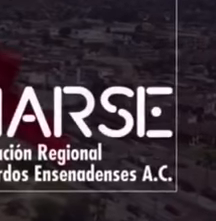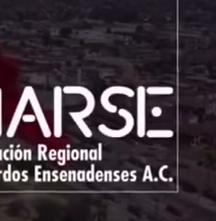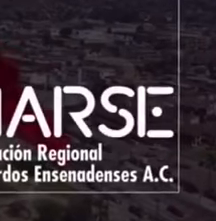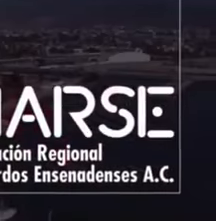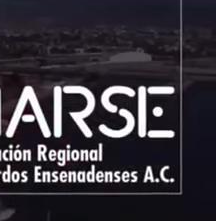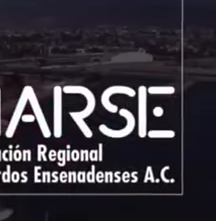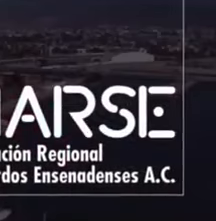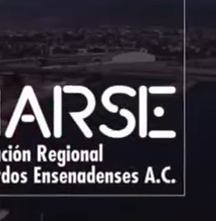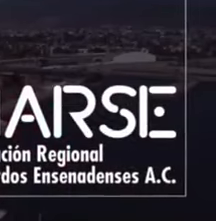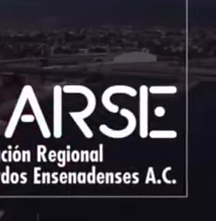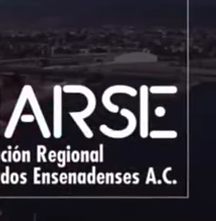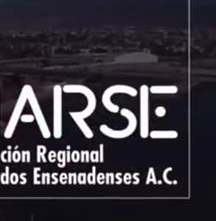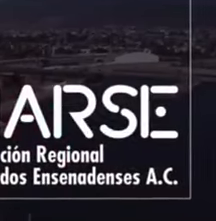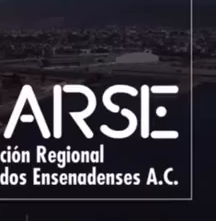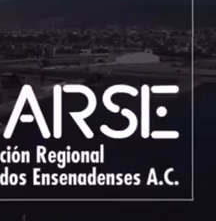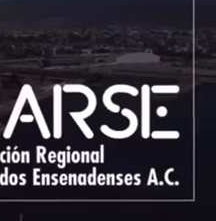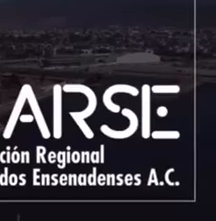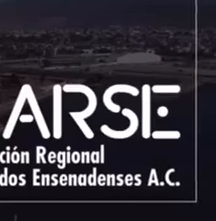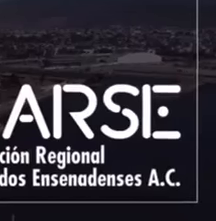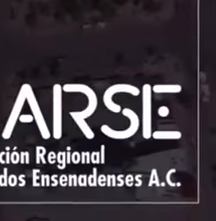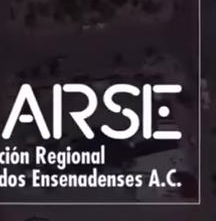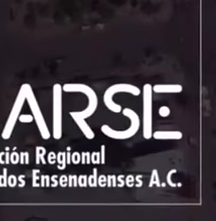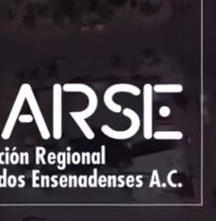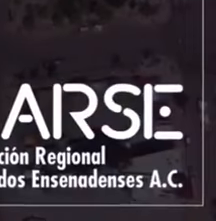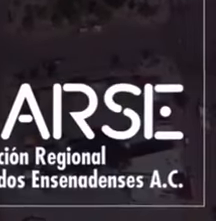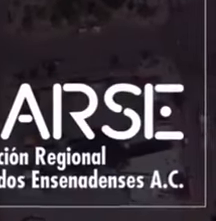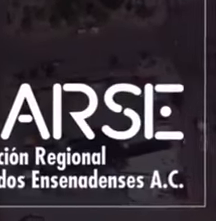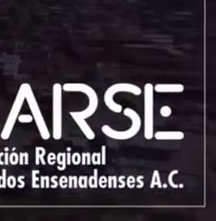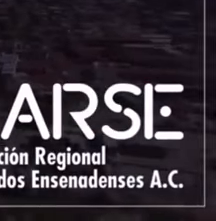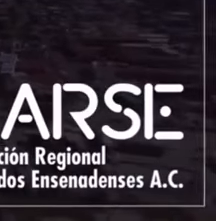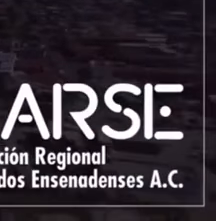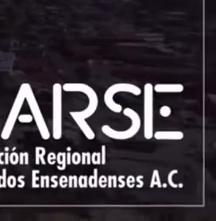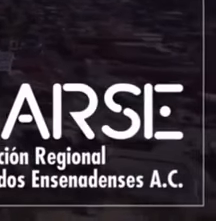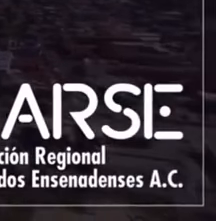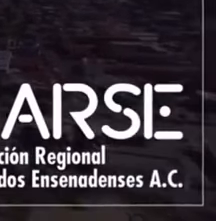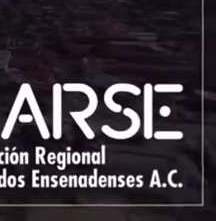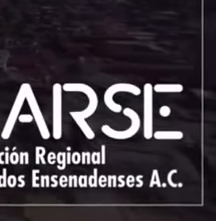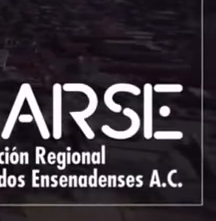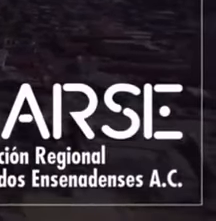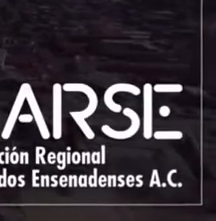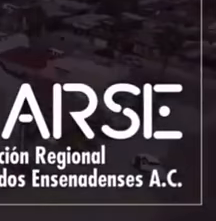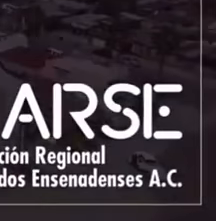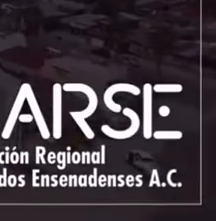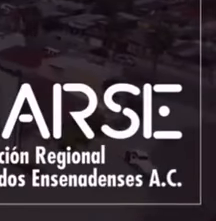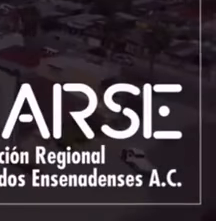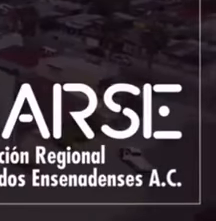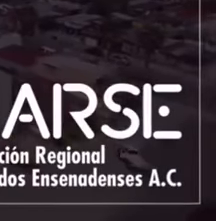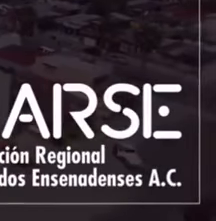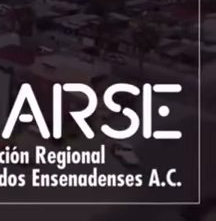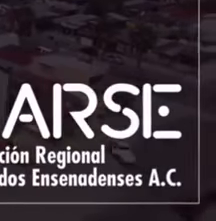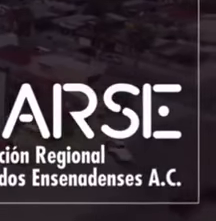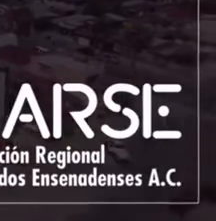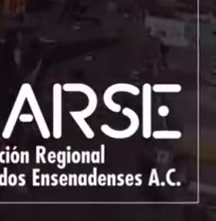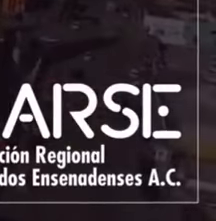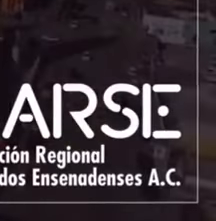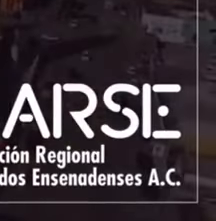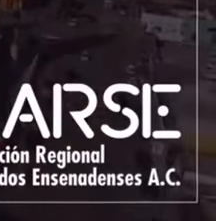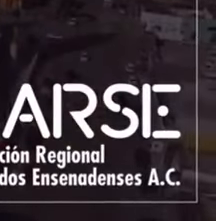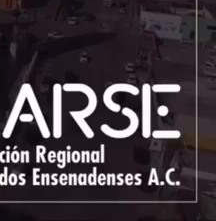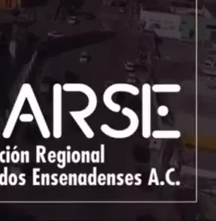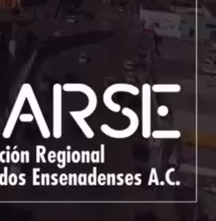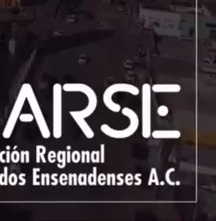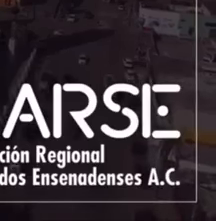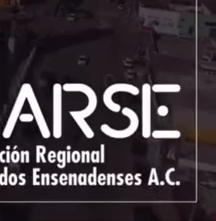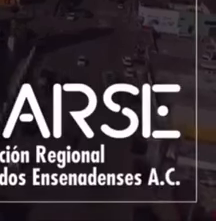646-272-1585. No te quedes fuera, reduzcamos las brechas de desigualdad que enfrentan las personas con discapacidad